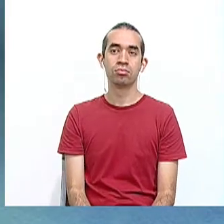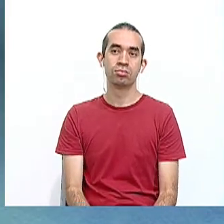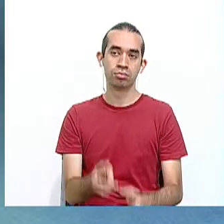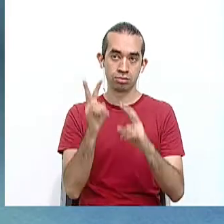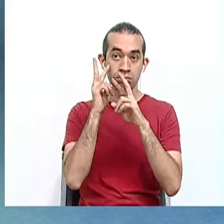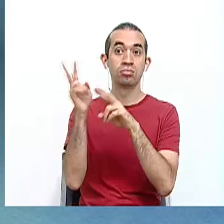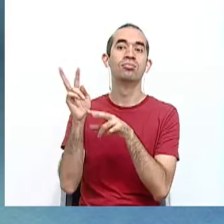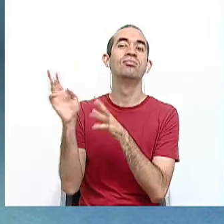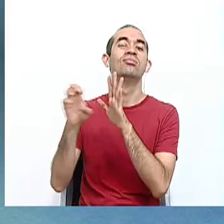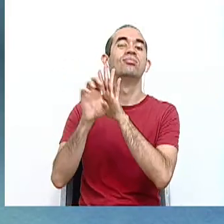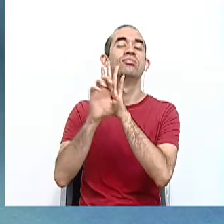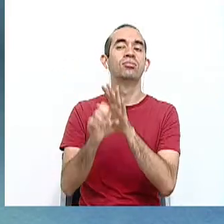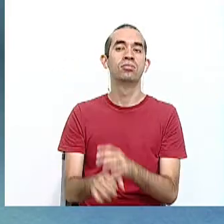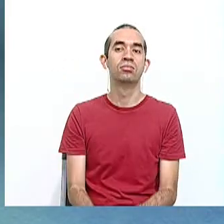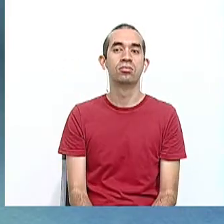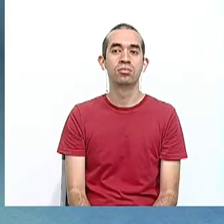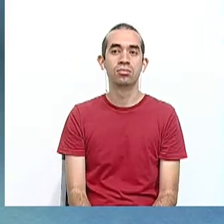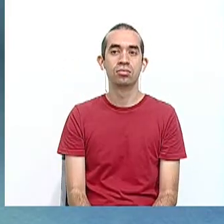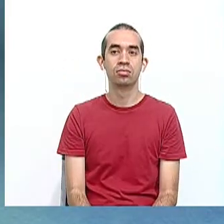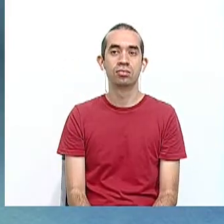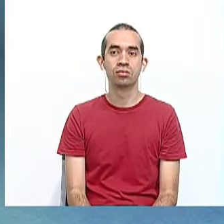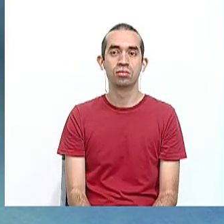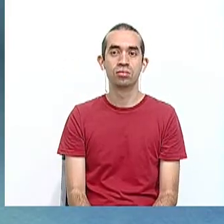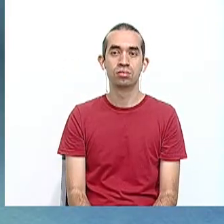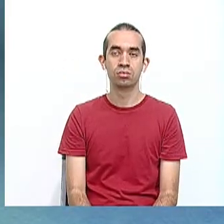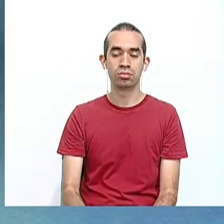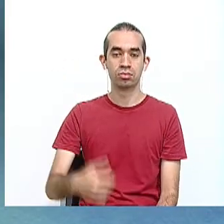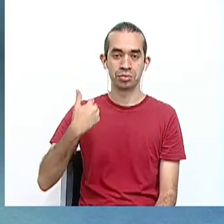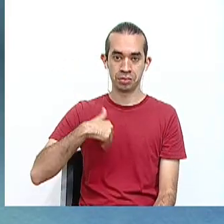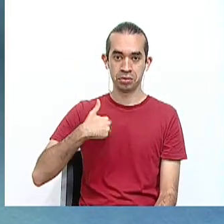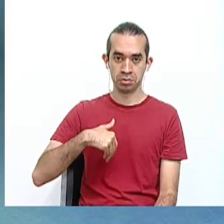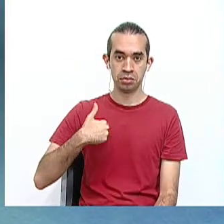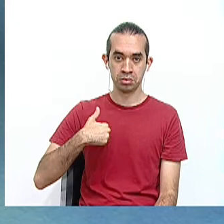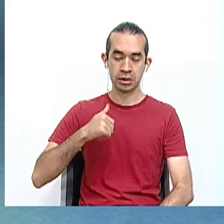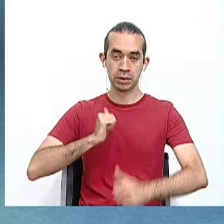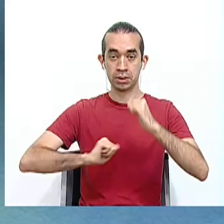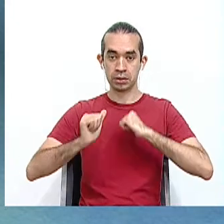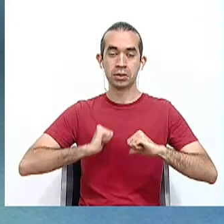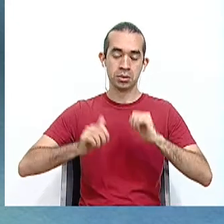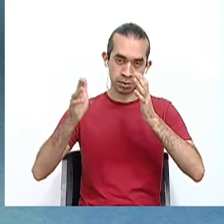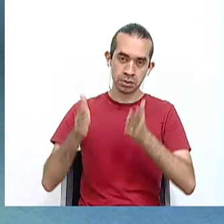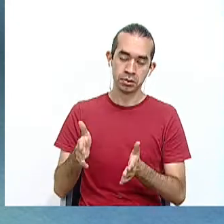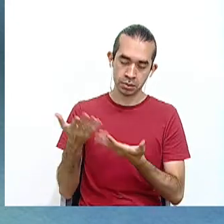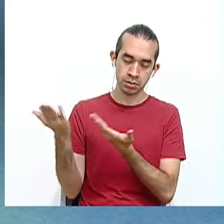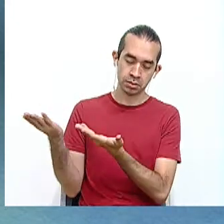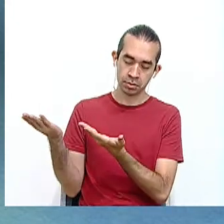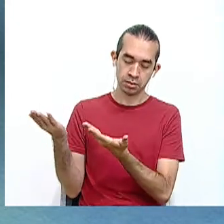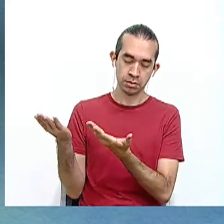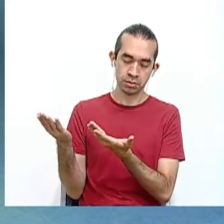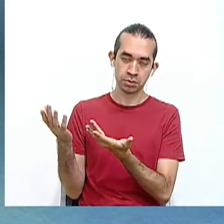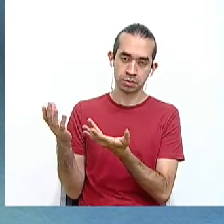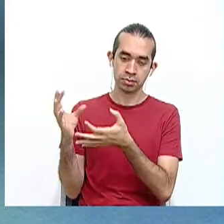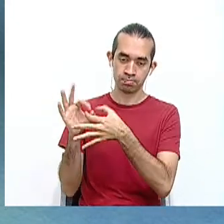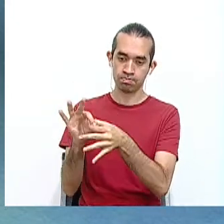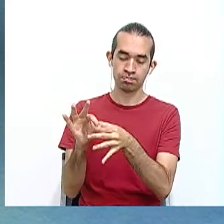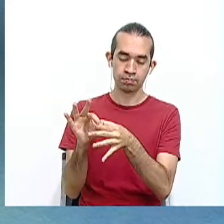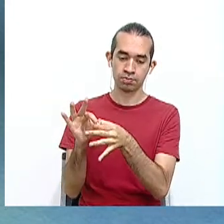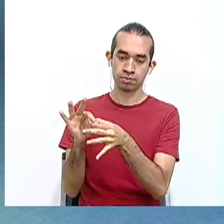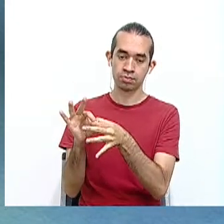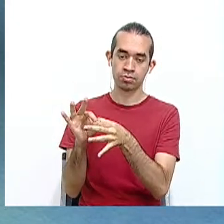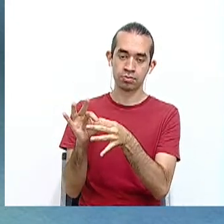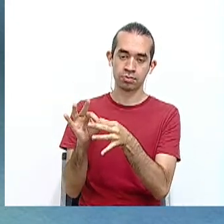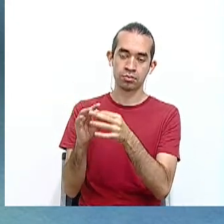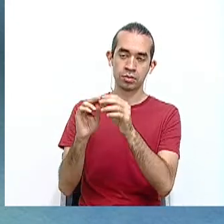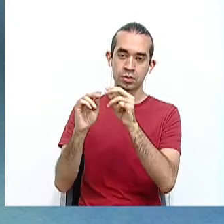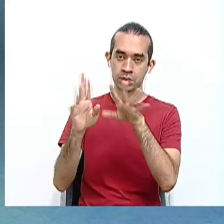Veamos este otro ejemplo. El personaje que tenemos ahí es un actor, ¿sí?, de una